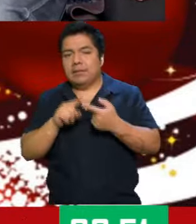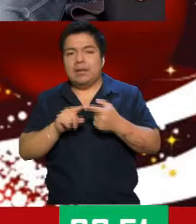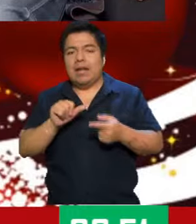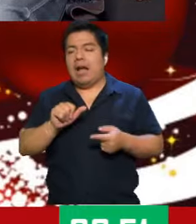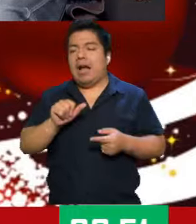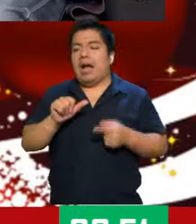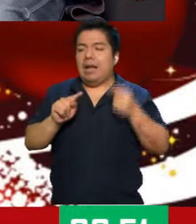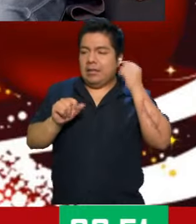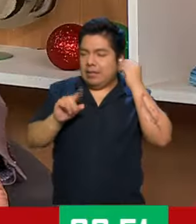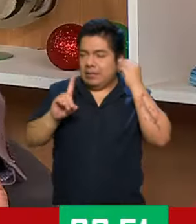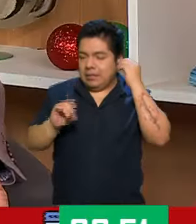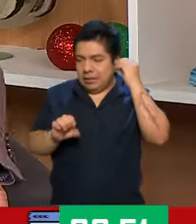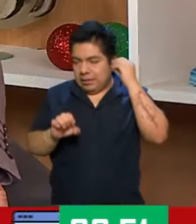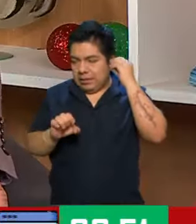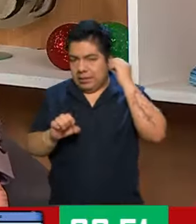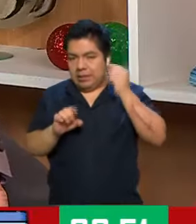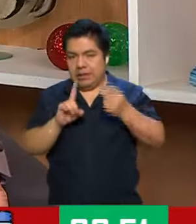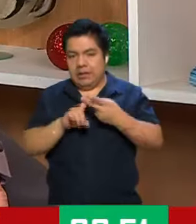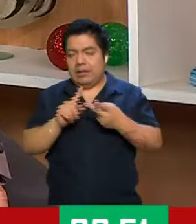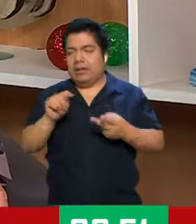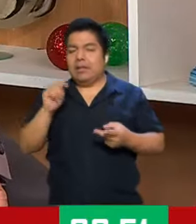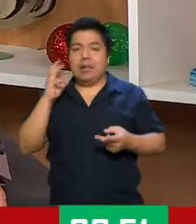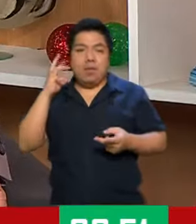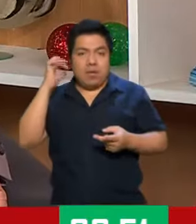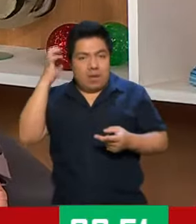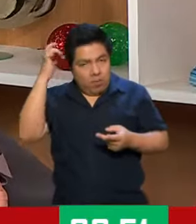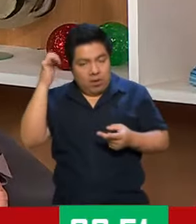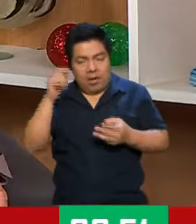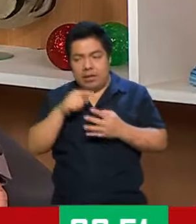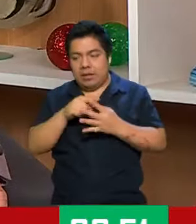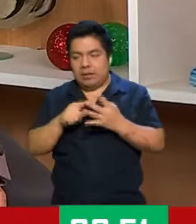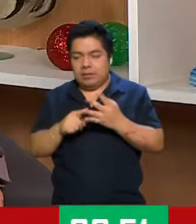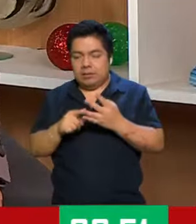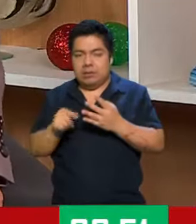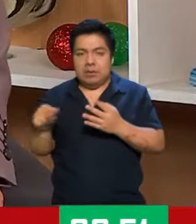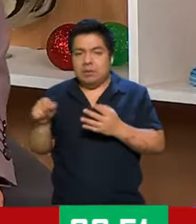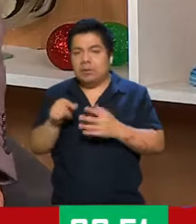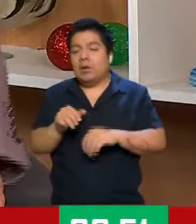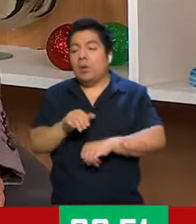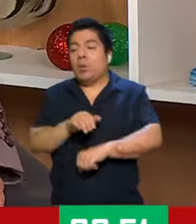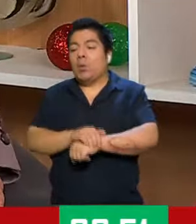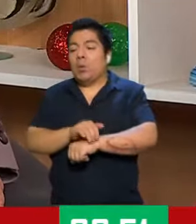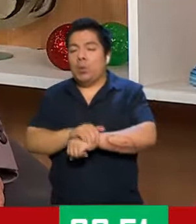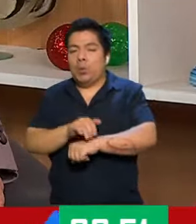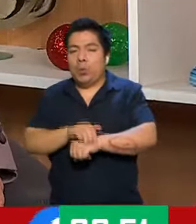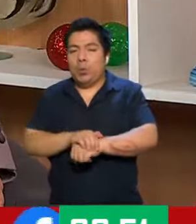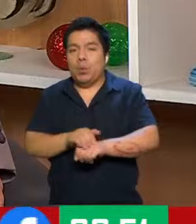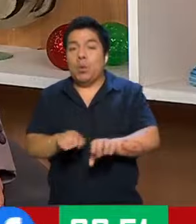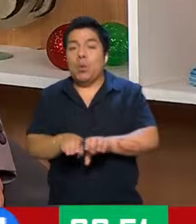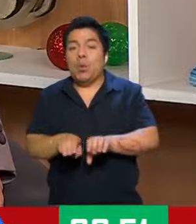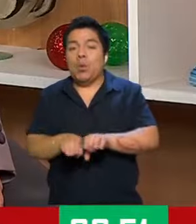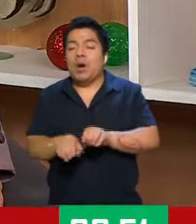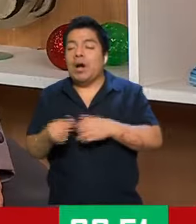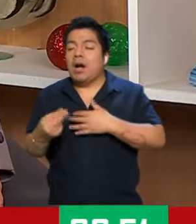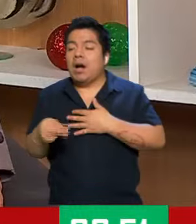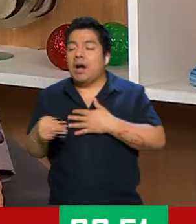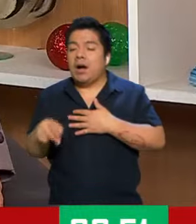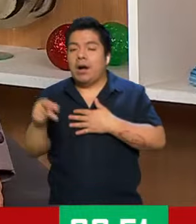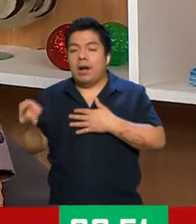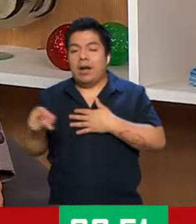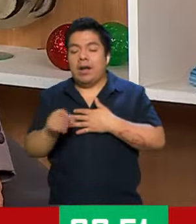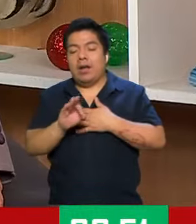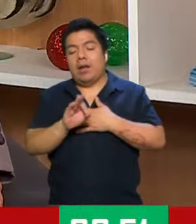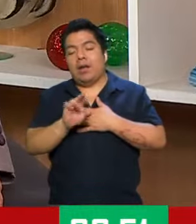Ataide, personajes como Taboada, ¿sabes cómo le llaman sus amigos? Estos personajes le dicen el